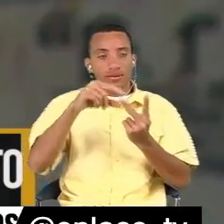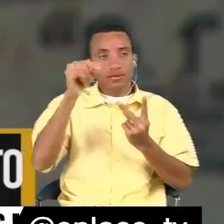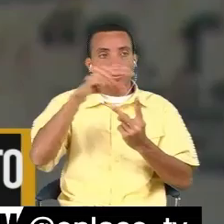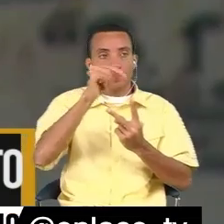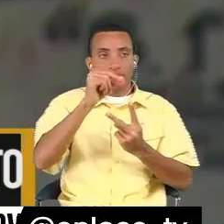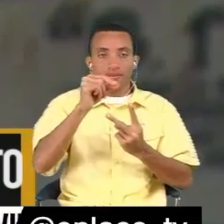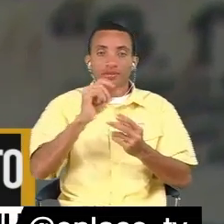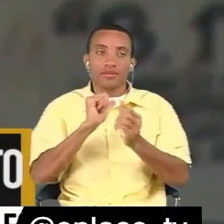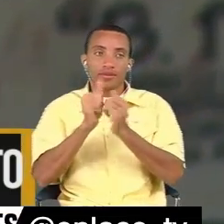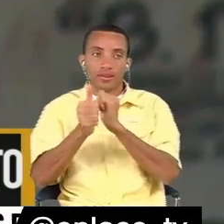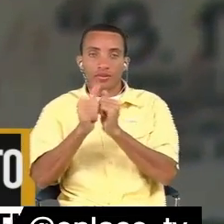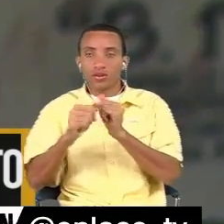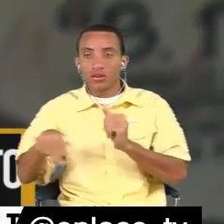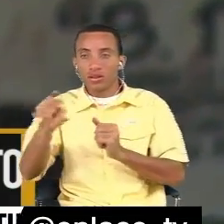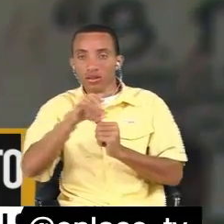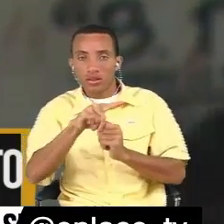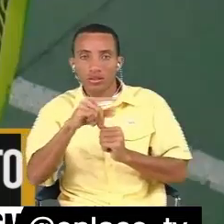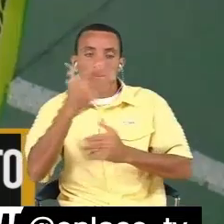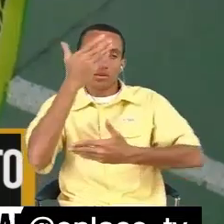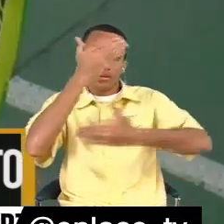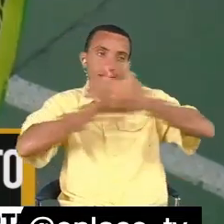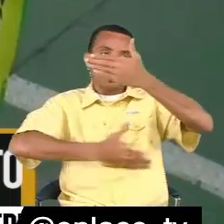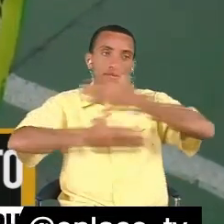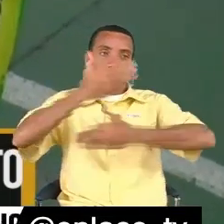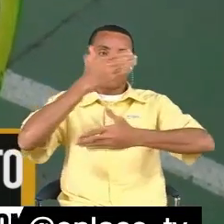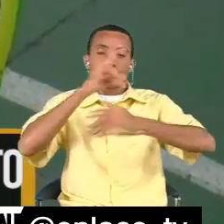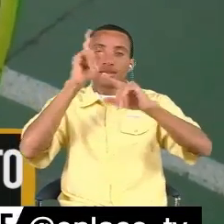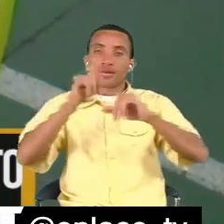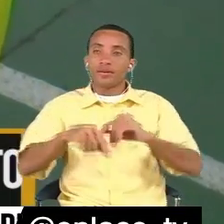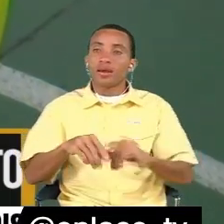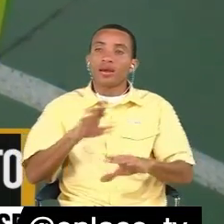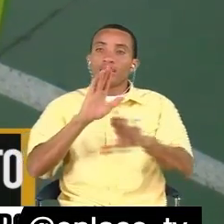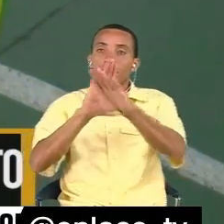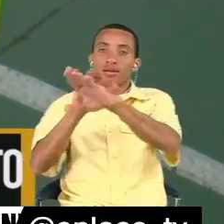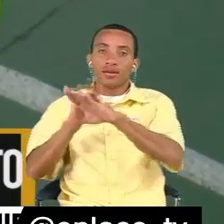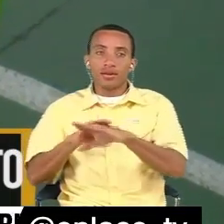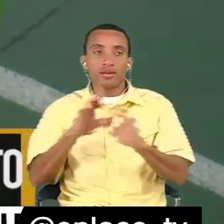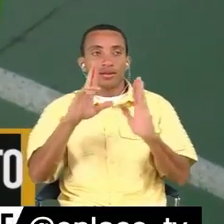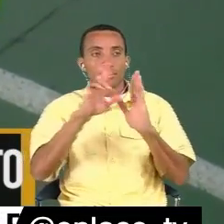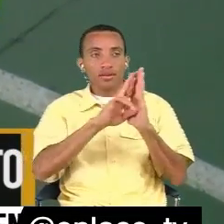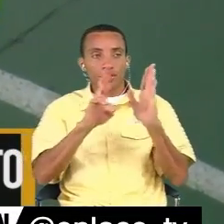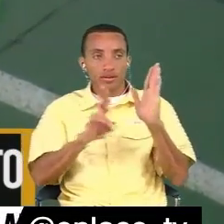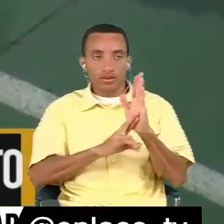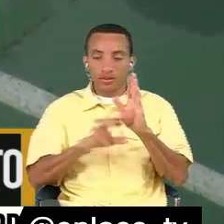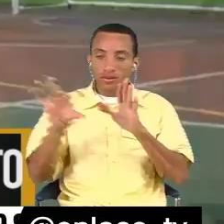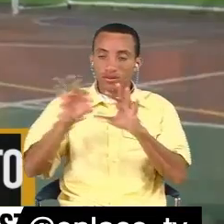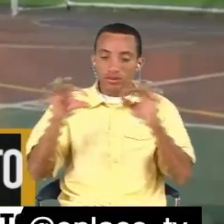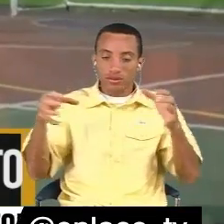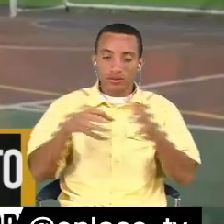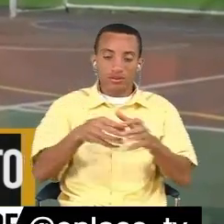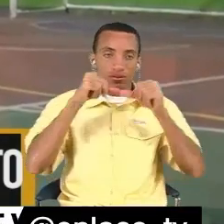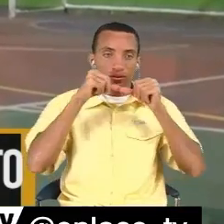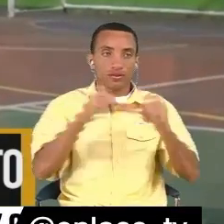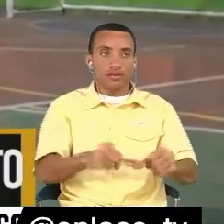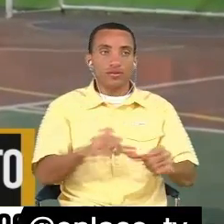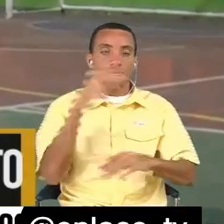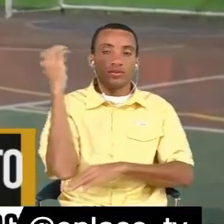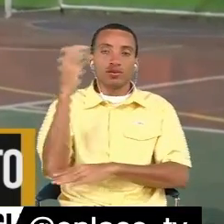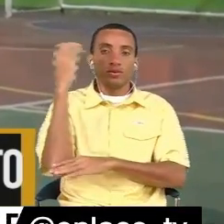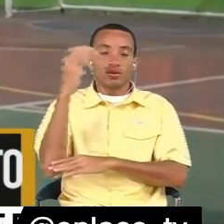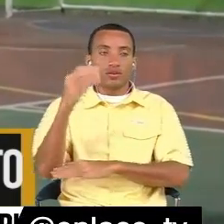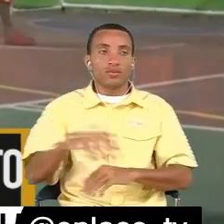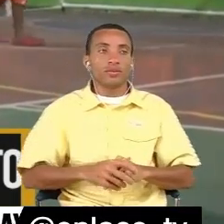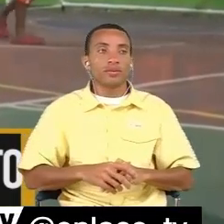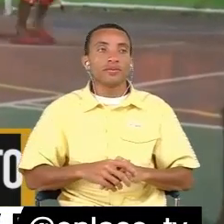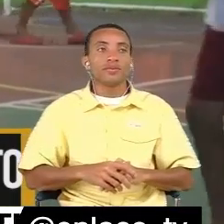Deportes para las Personas en Condición de Discapacidad, quien le dio la noticia a través de resolución de pertenecer a la base de la Selección Colombia de Baloncesto.